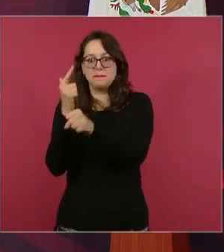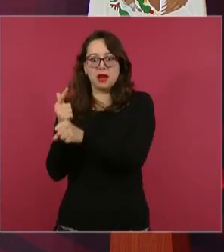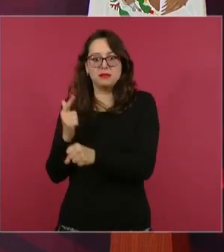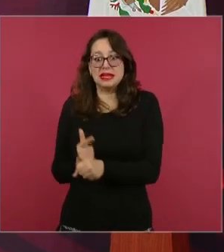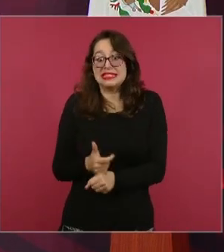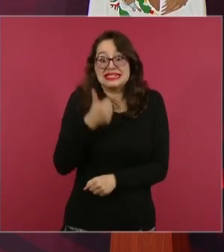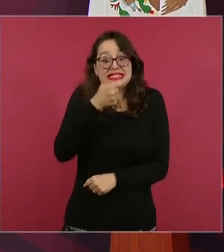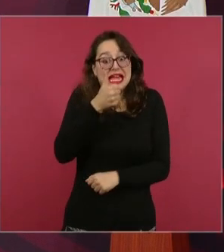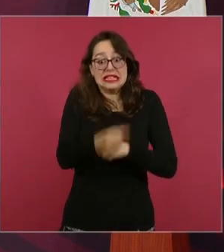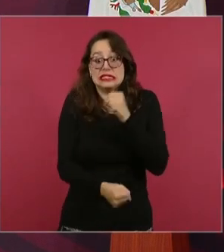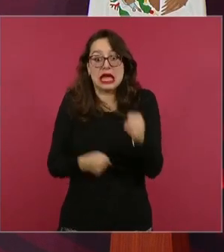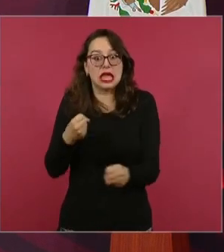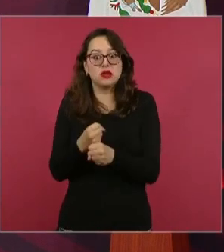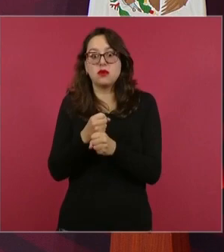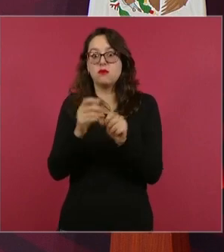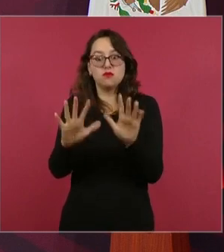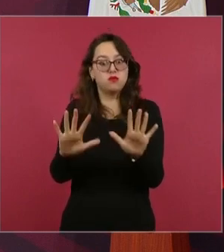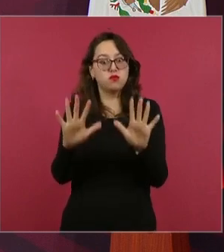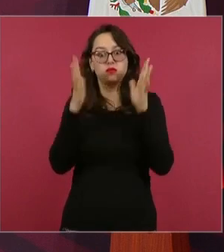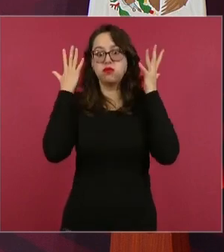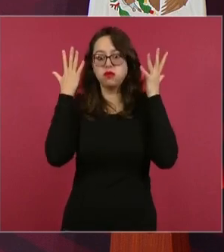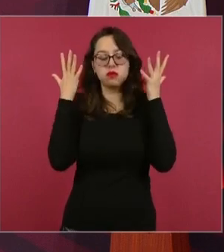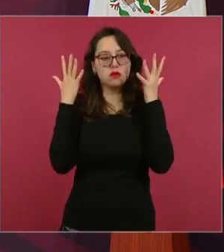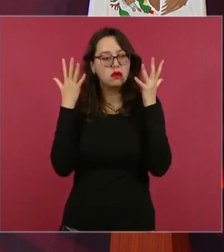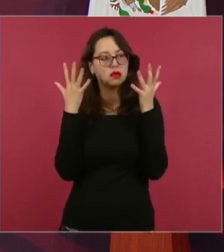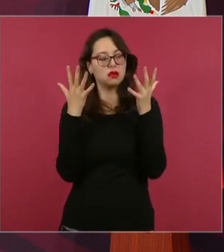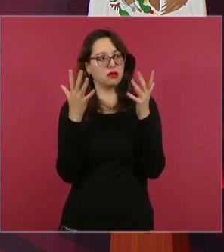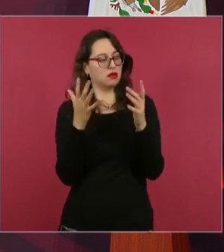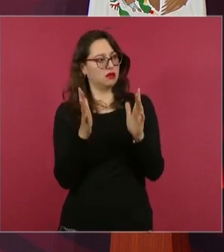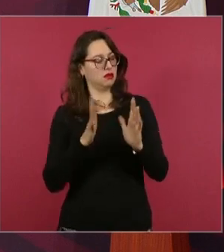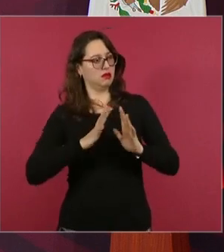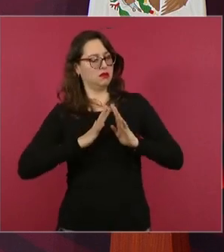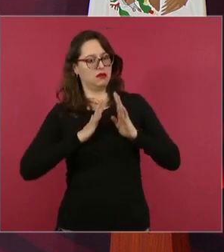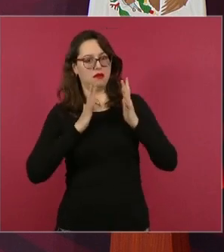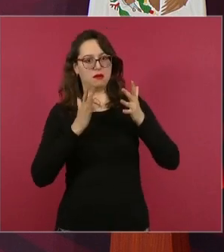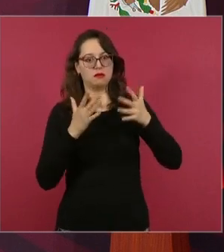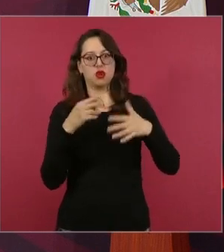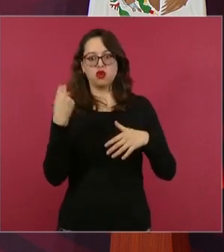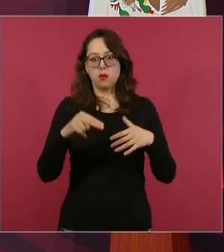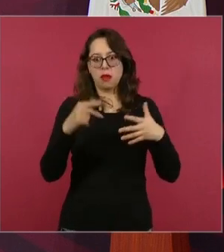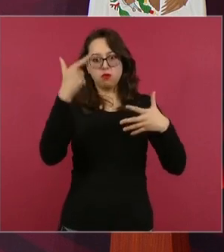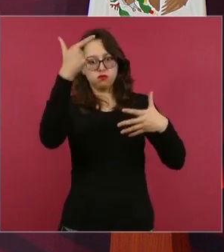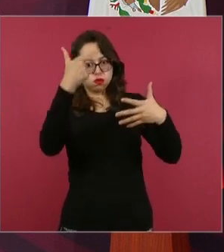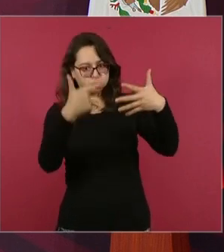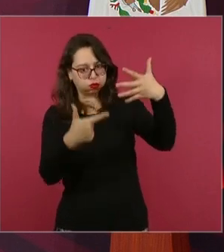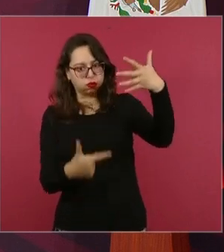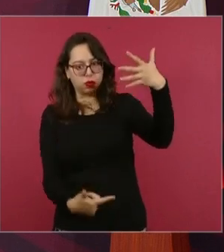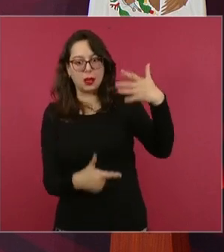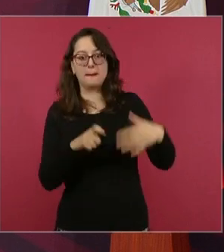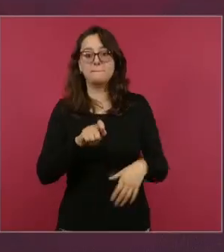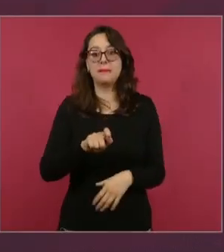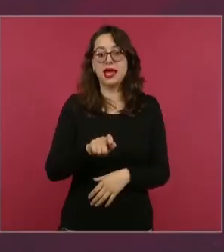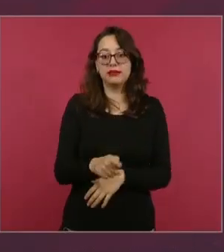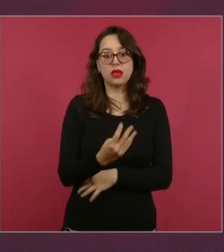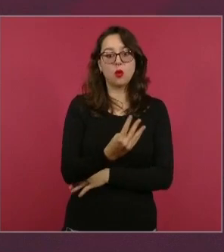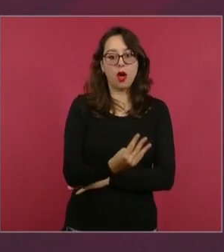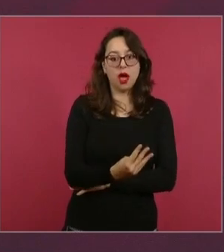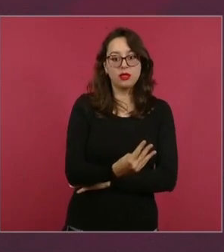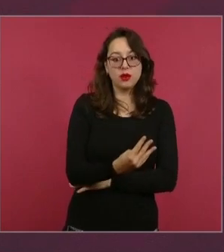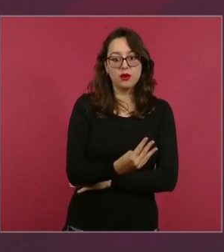no todos supieron conservar eso que les dieron o que